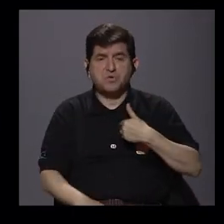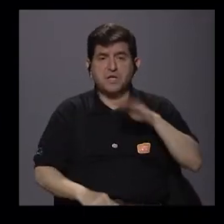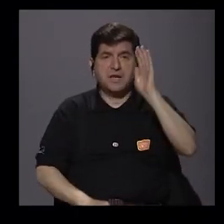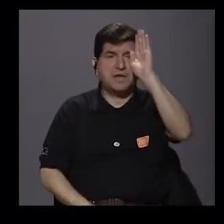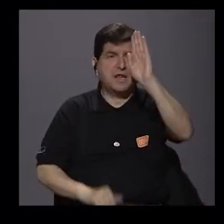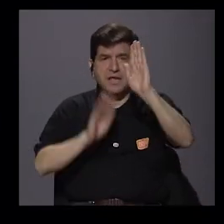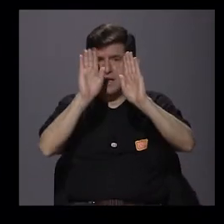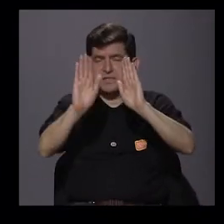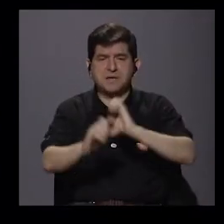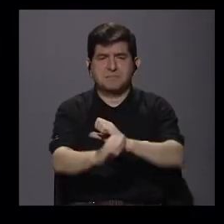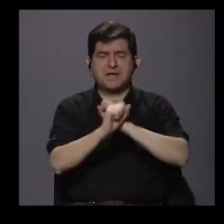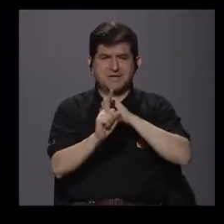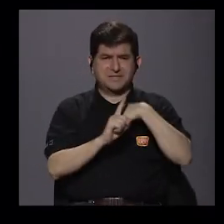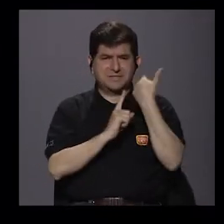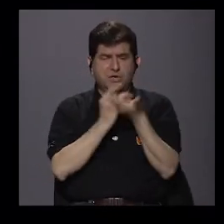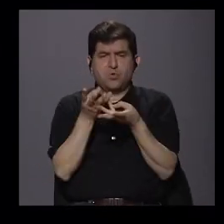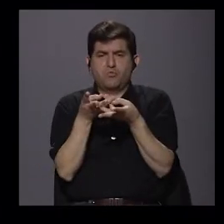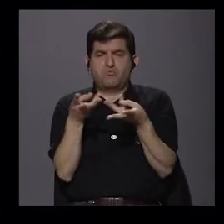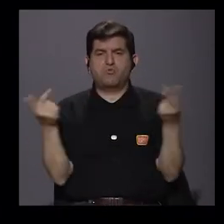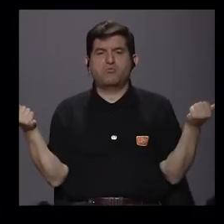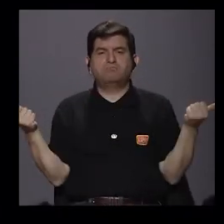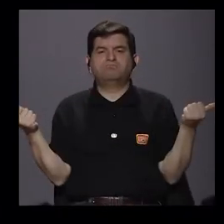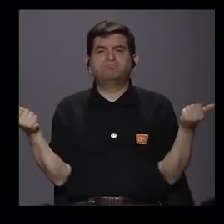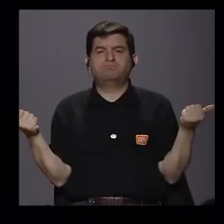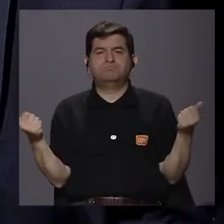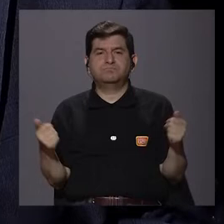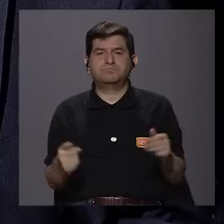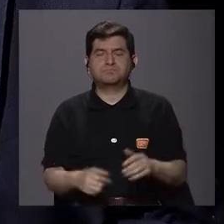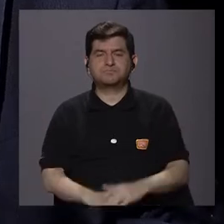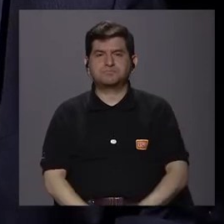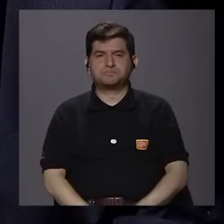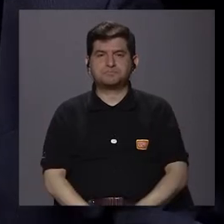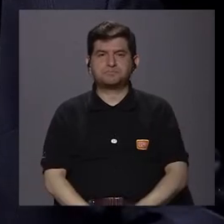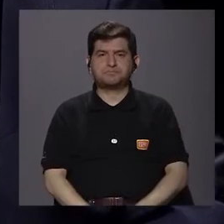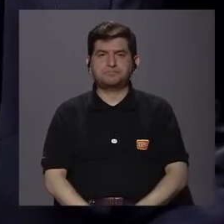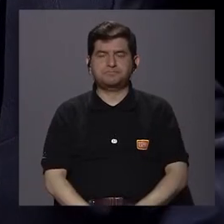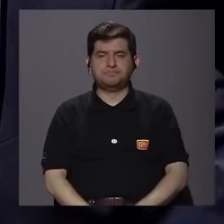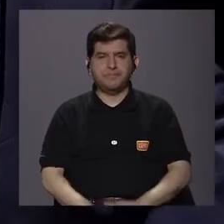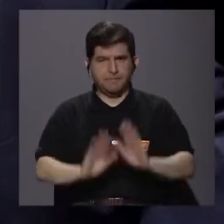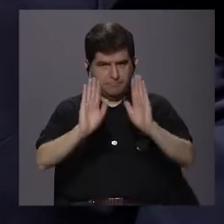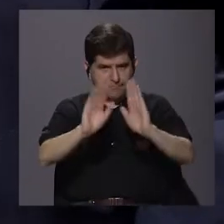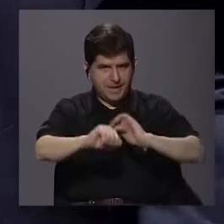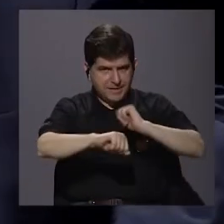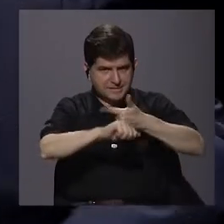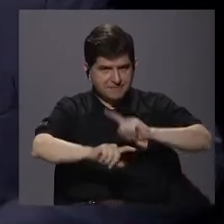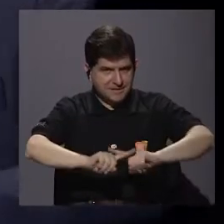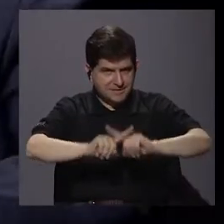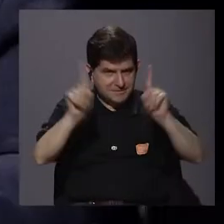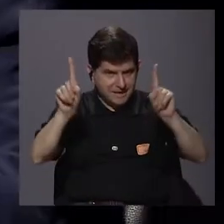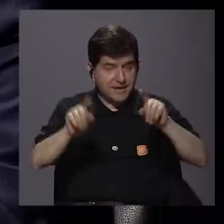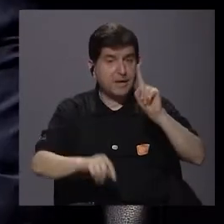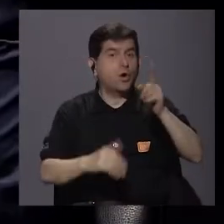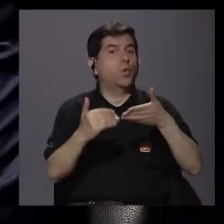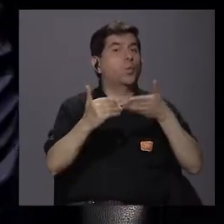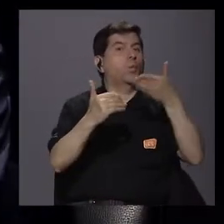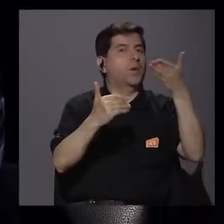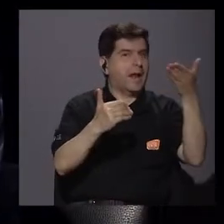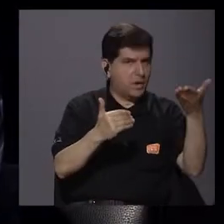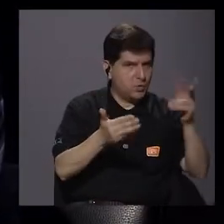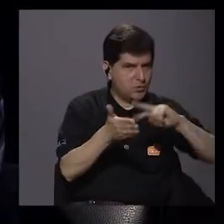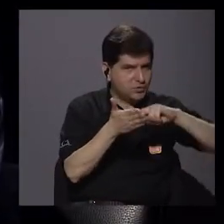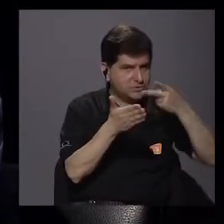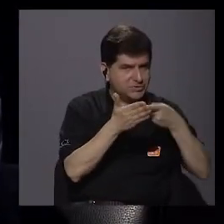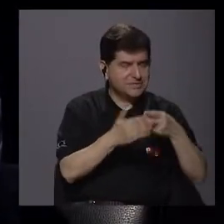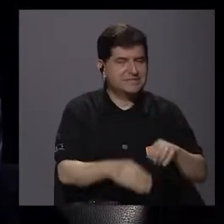tener un esquema de seguridad social desmantelado bueno distingamos verdad una cosa es